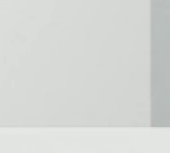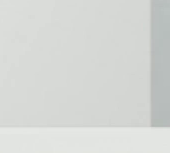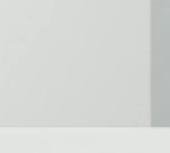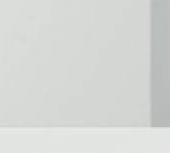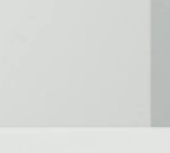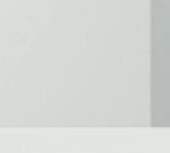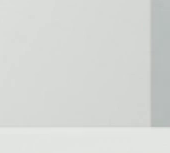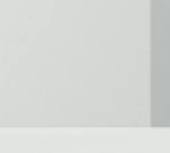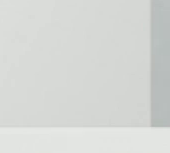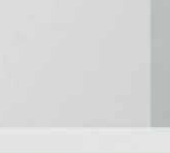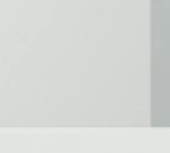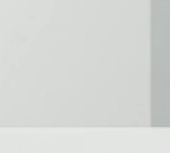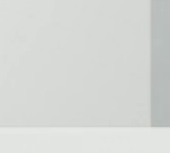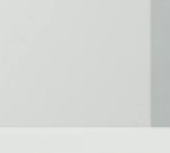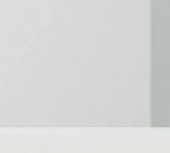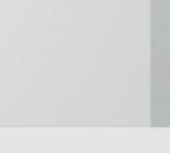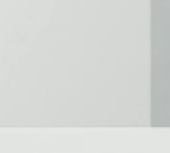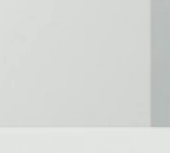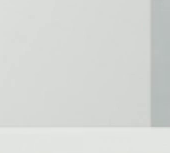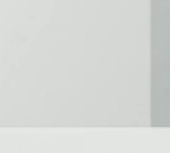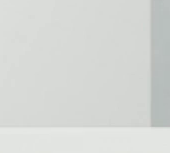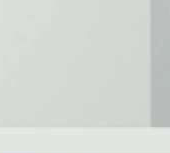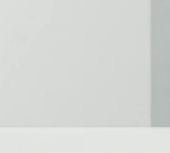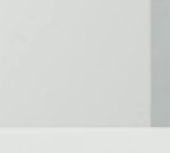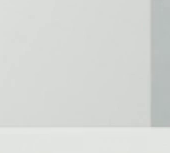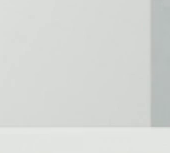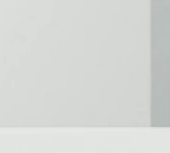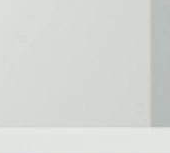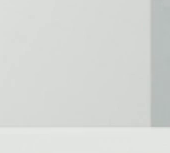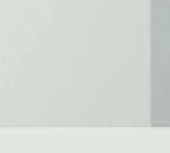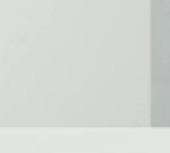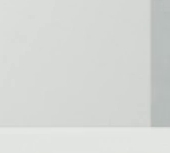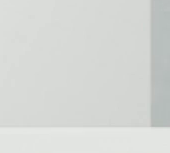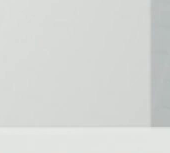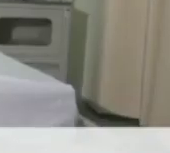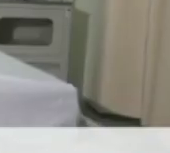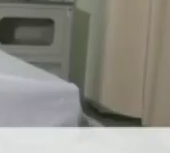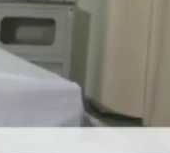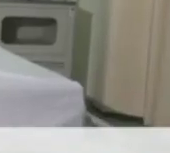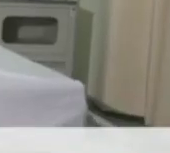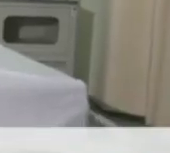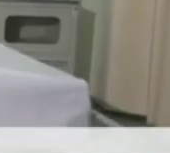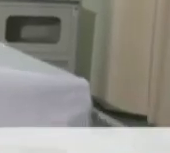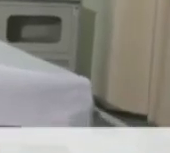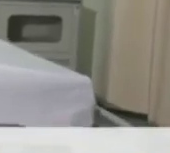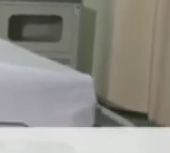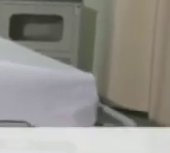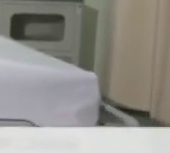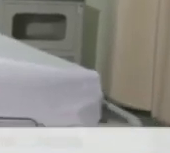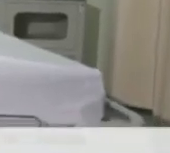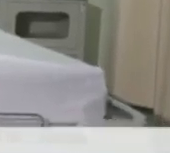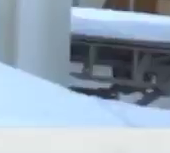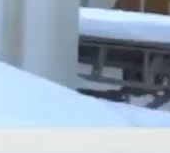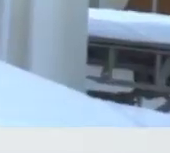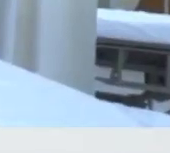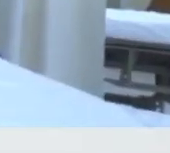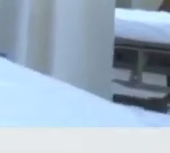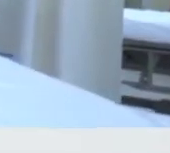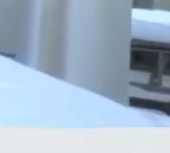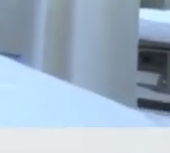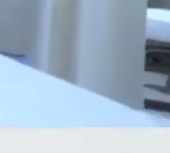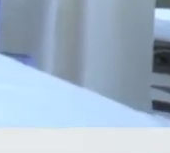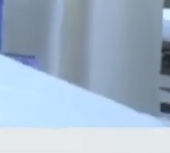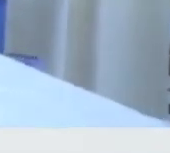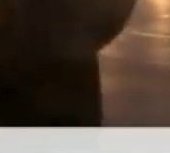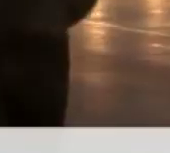capital poblana la secretaria de salud reportó 15 nuevos fallecimientos por lo que el gobierno del estado pidió no bajar la guardia sobre todo ante una